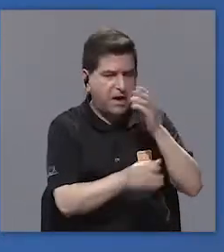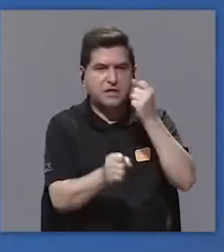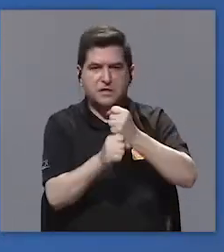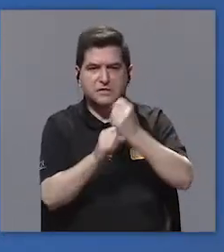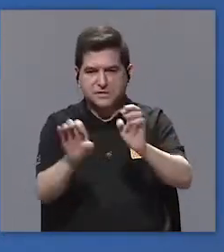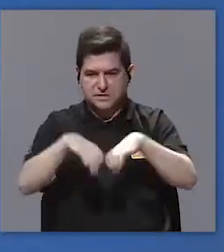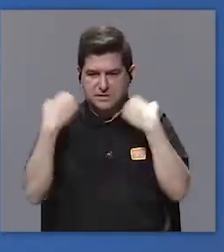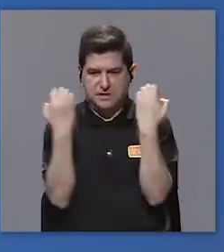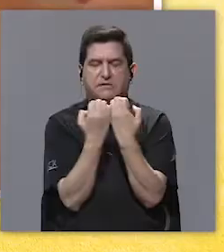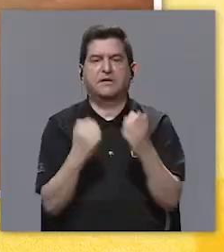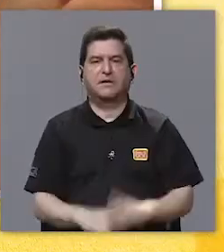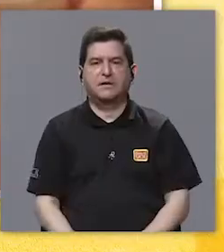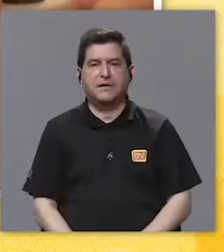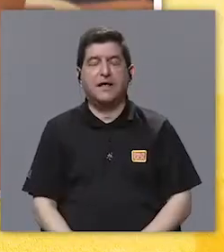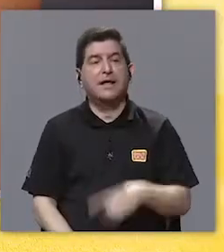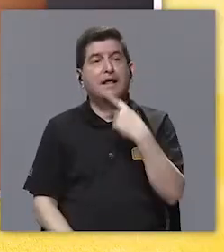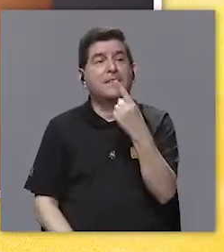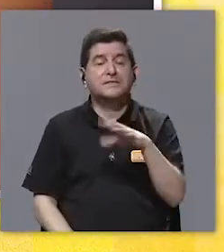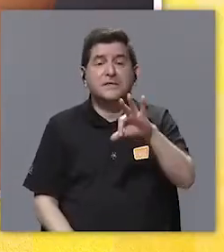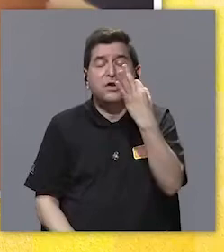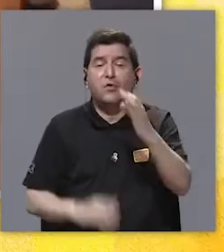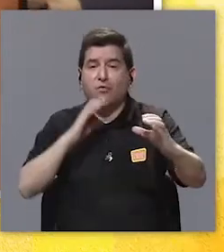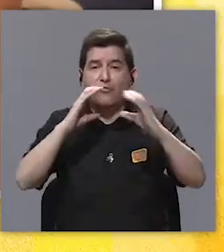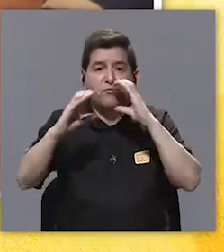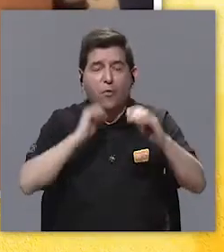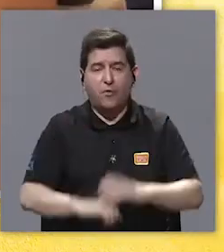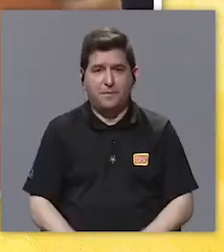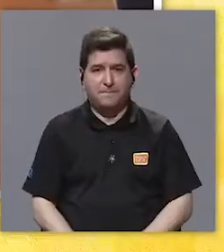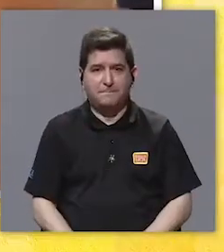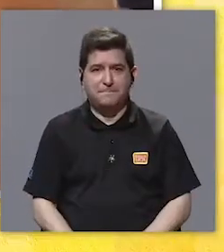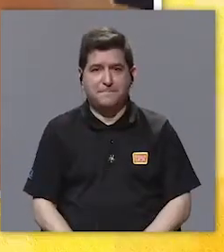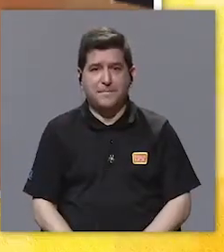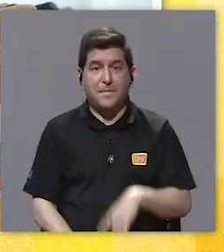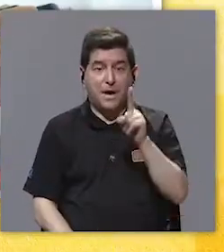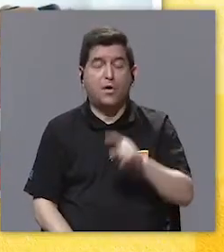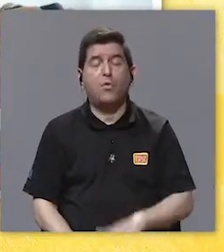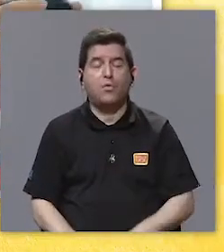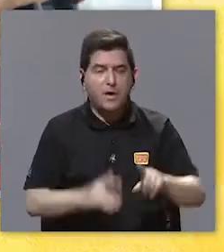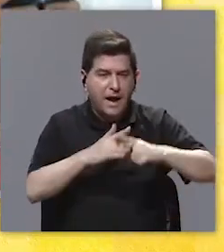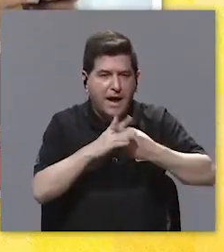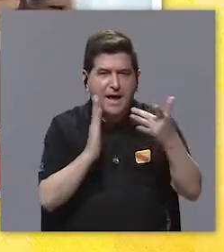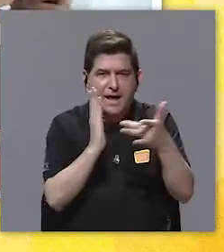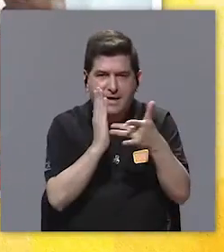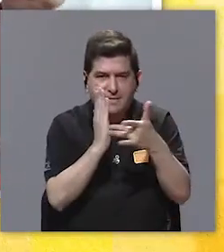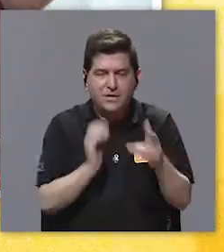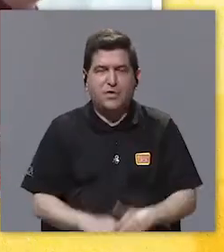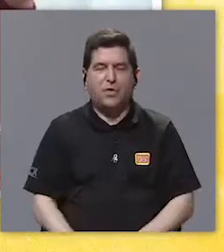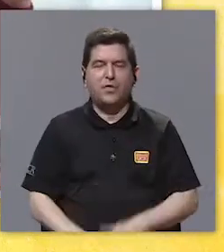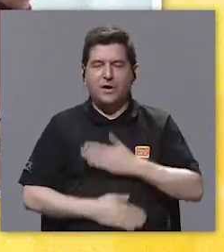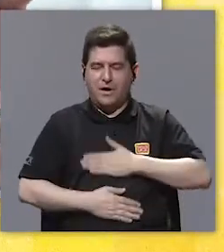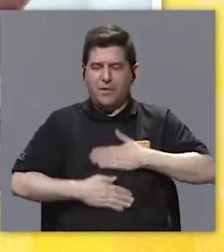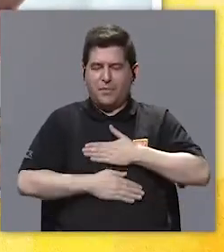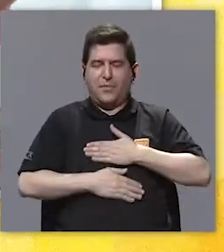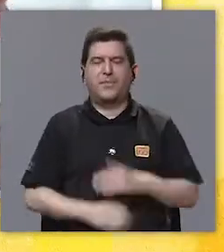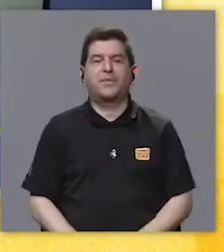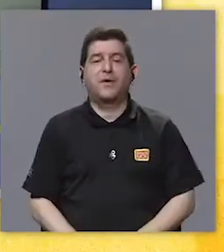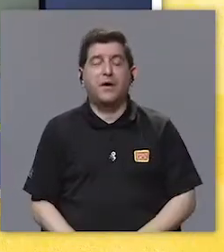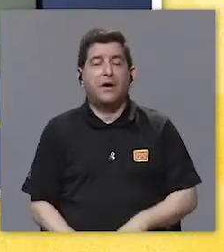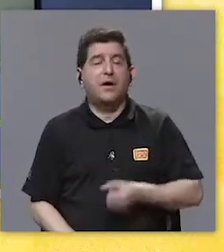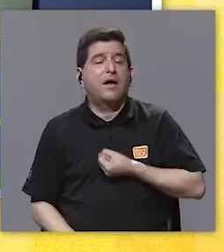que trabajan en él podríamos decir que es un medio de comunicación una implementación tecnológica para el entretenimiento